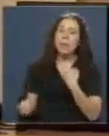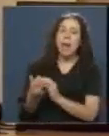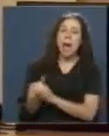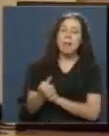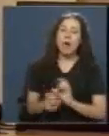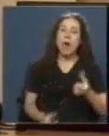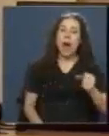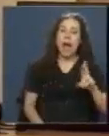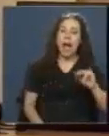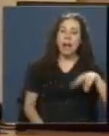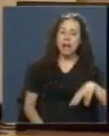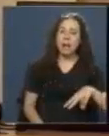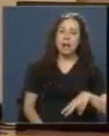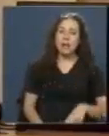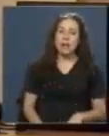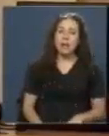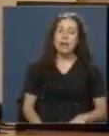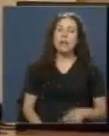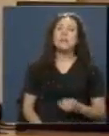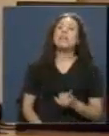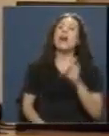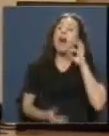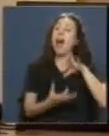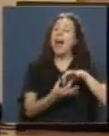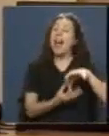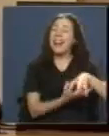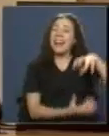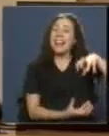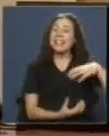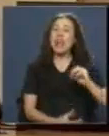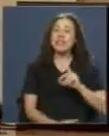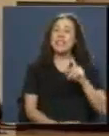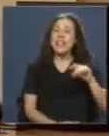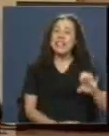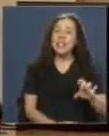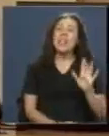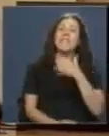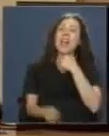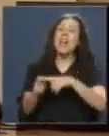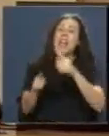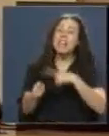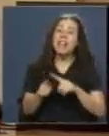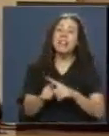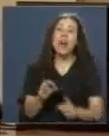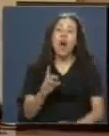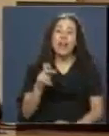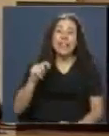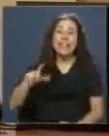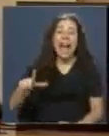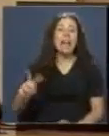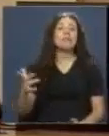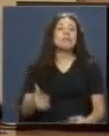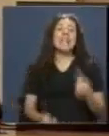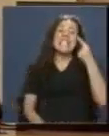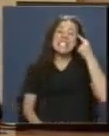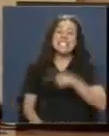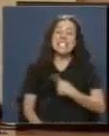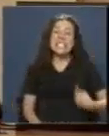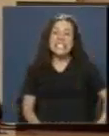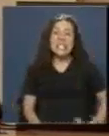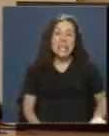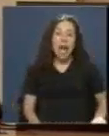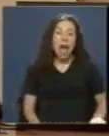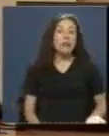Garín. Si no es con la riqueza occidental, que se endeude con la riqueza oriental, con China. ¿Por qué